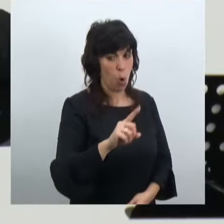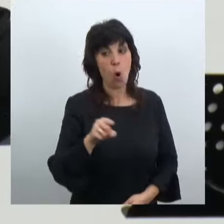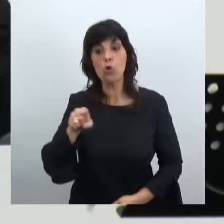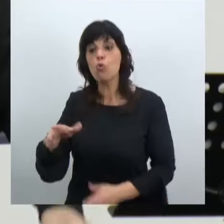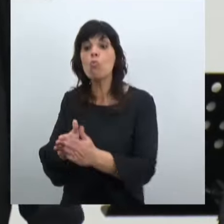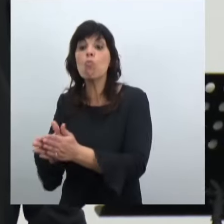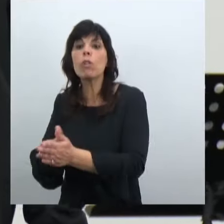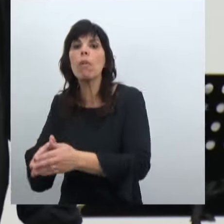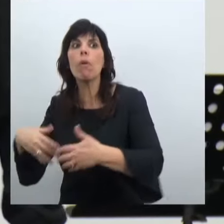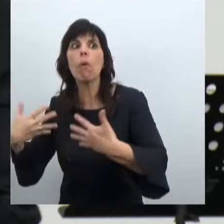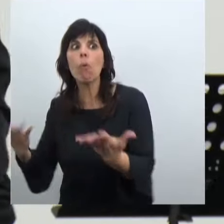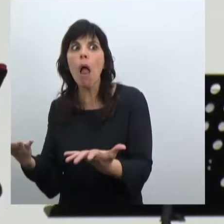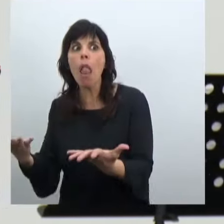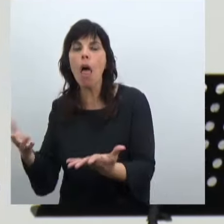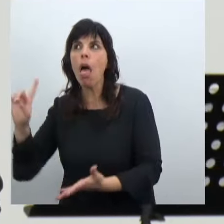motivación.